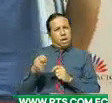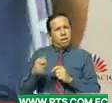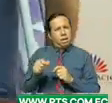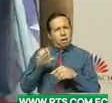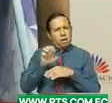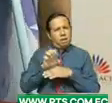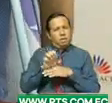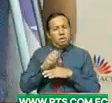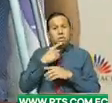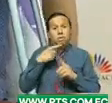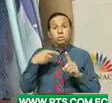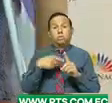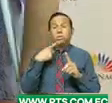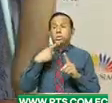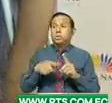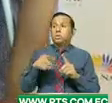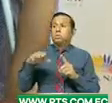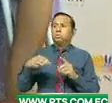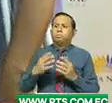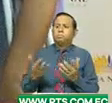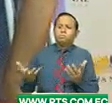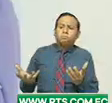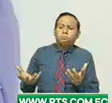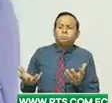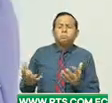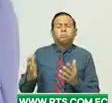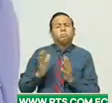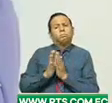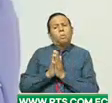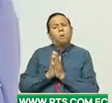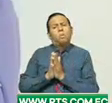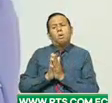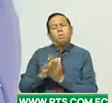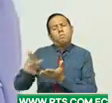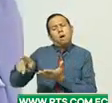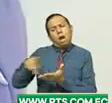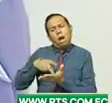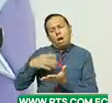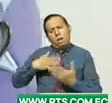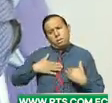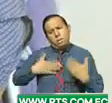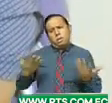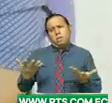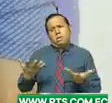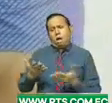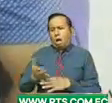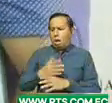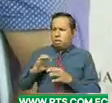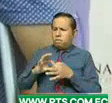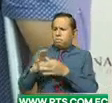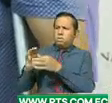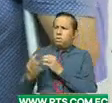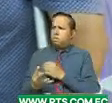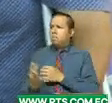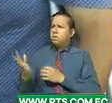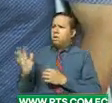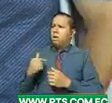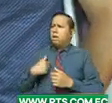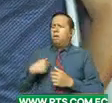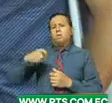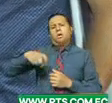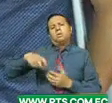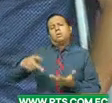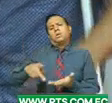exigió la intervención del asambleísta para que le paguen su indemnización junto a otros compañeros